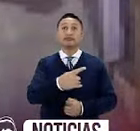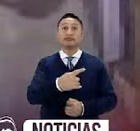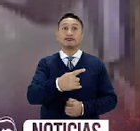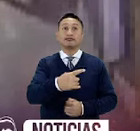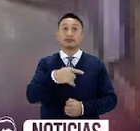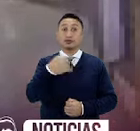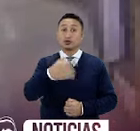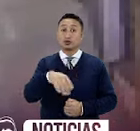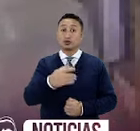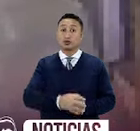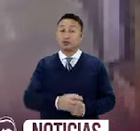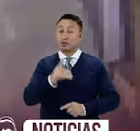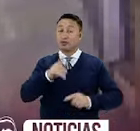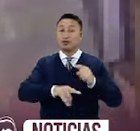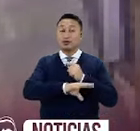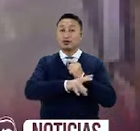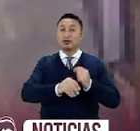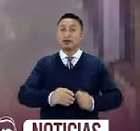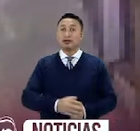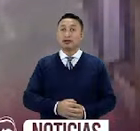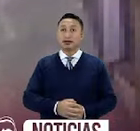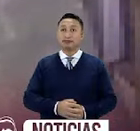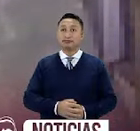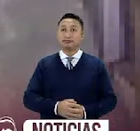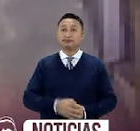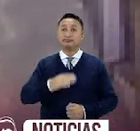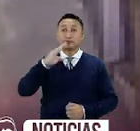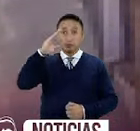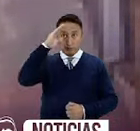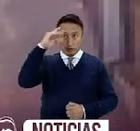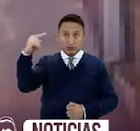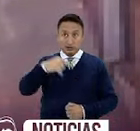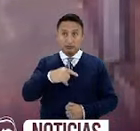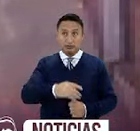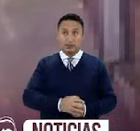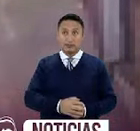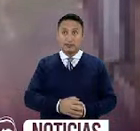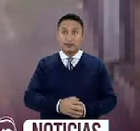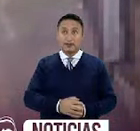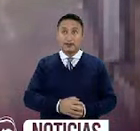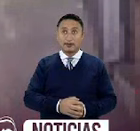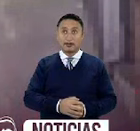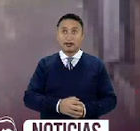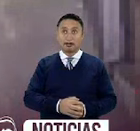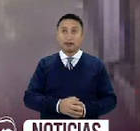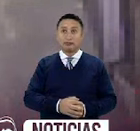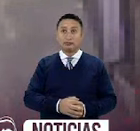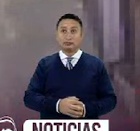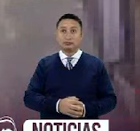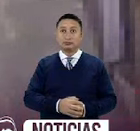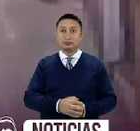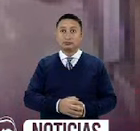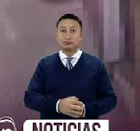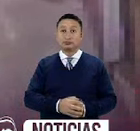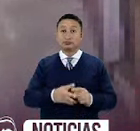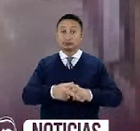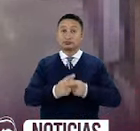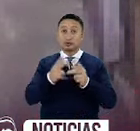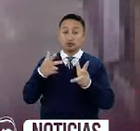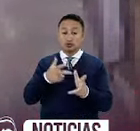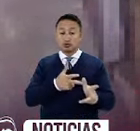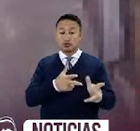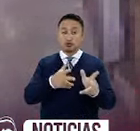pero salieron trasquilados. Los uniformados evitaron el cometimiento del delito. Emprendieron una persecución, pero no